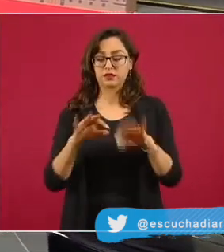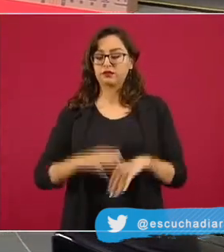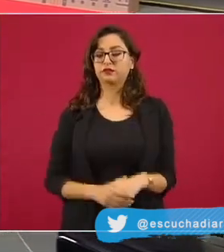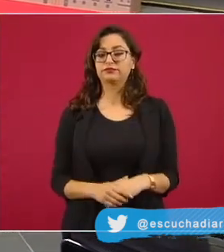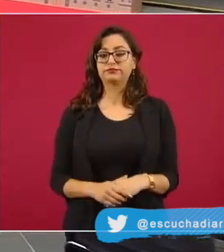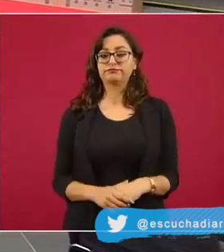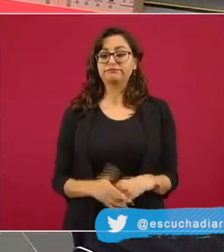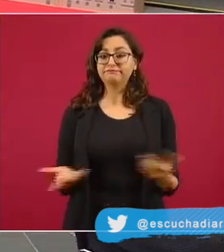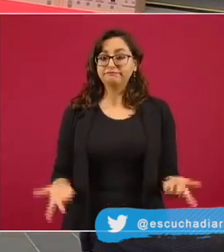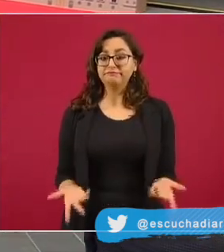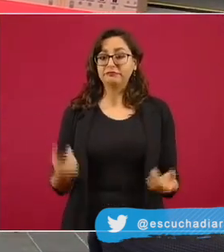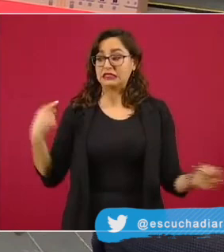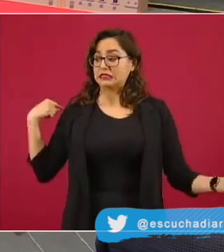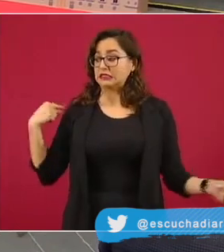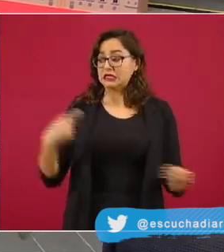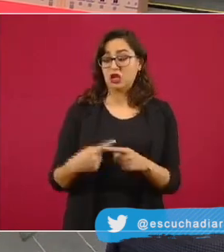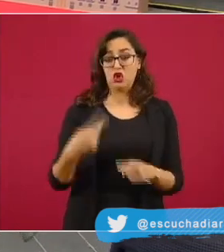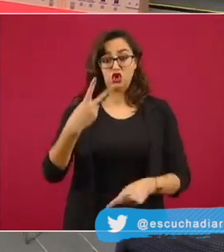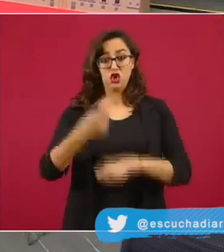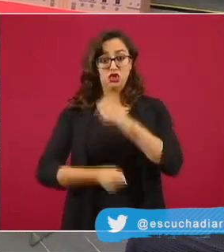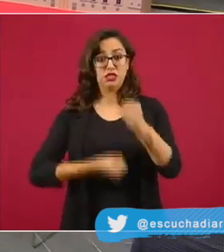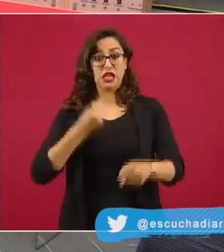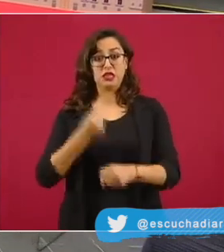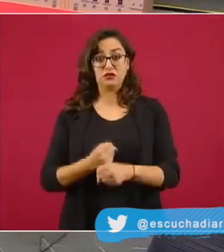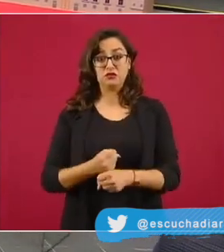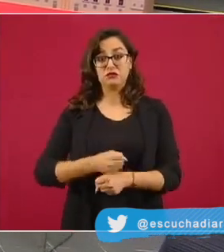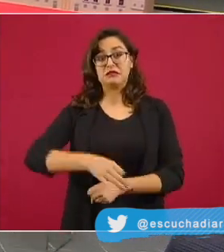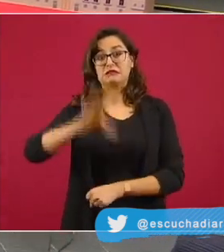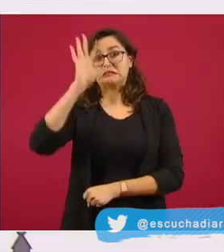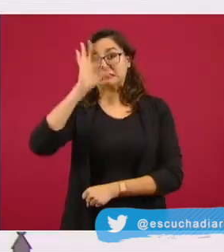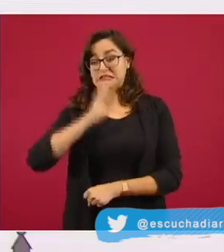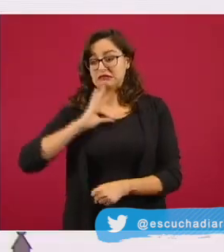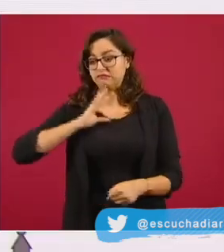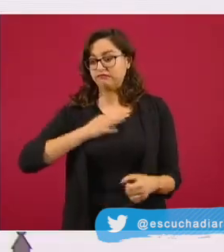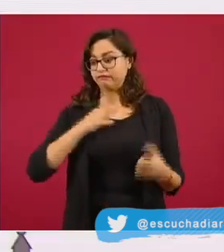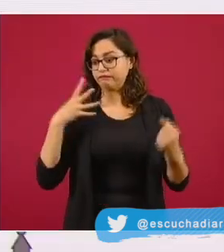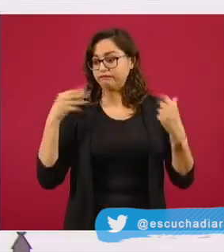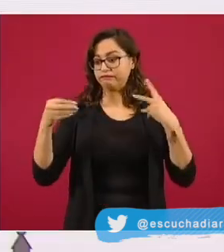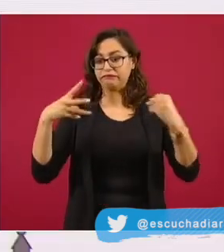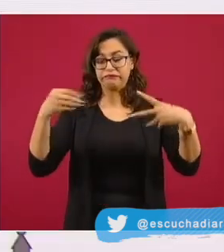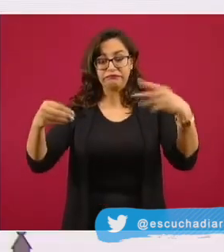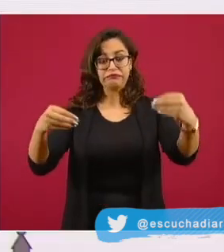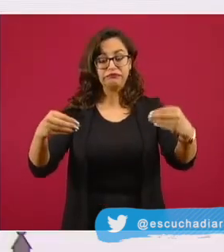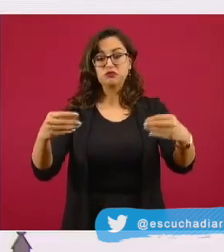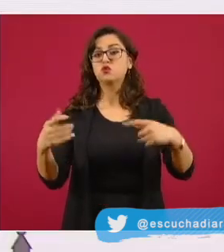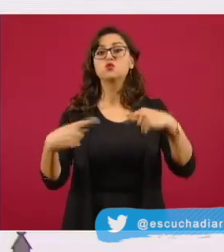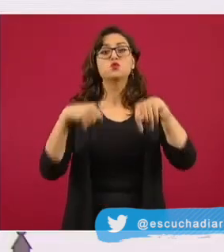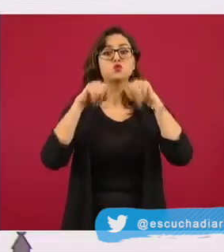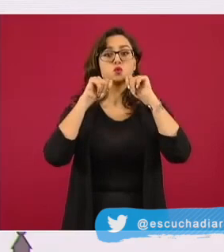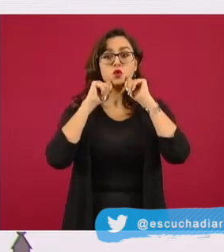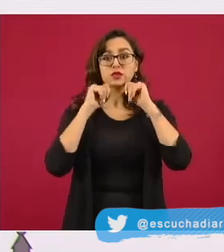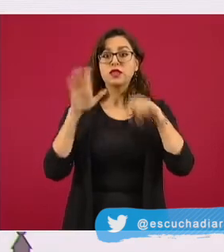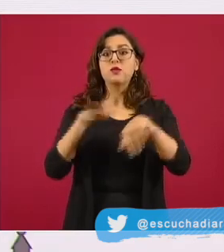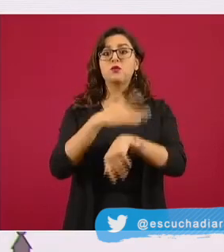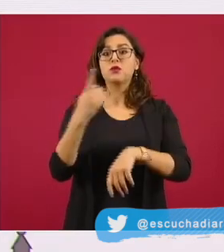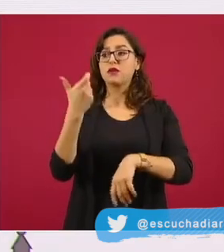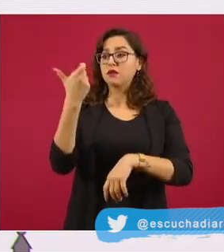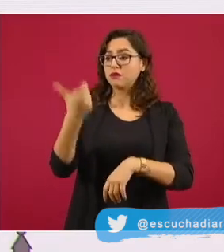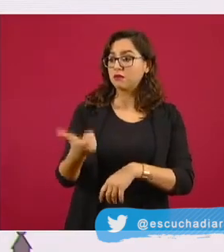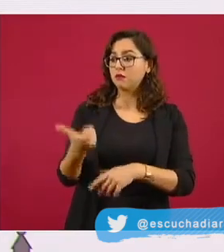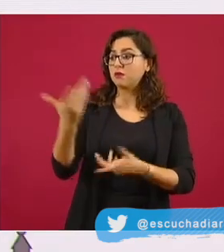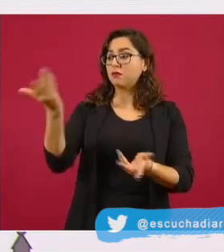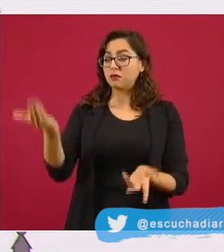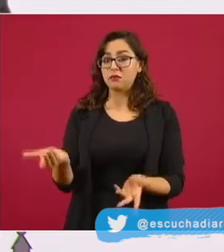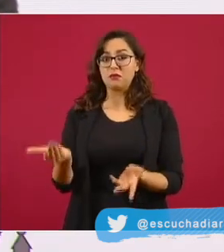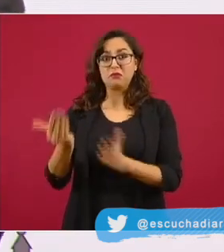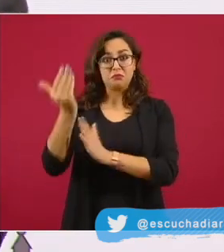llevamos en el gobierno, nuestra moneda no se ha depreciado y los ingresos de la hacienda